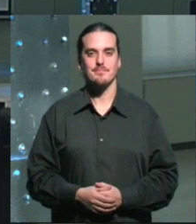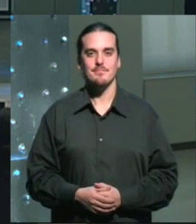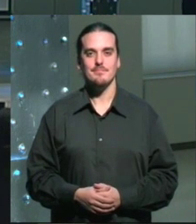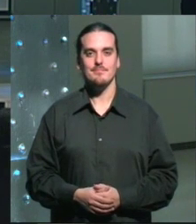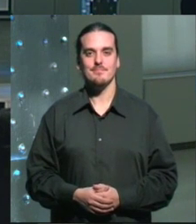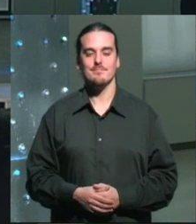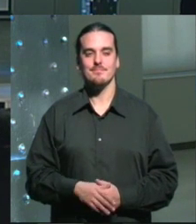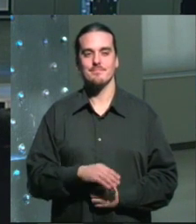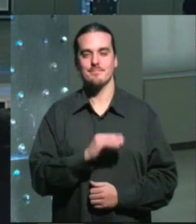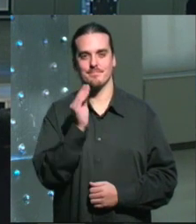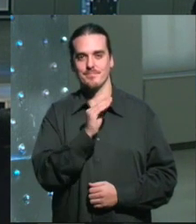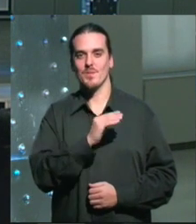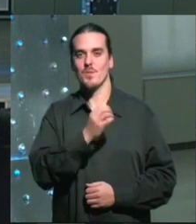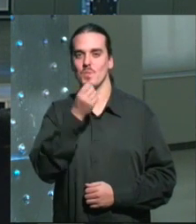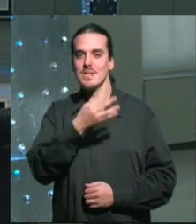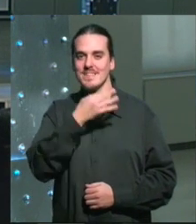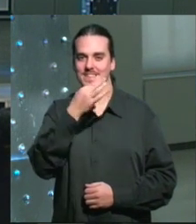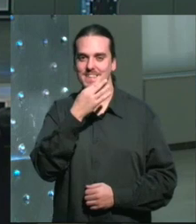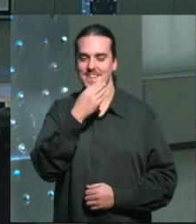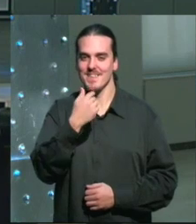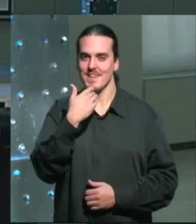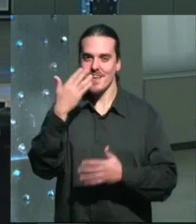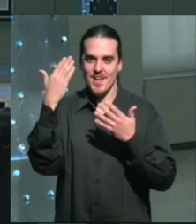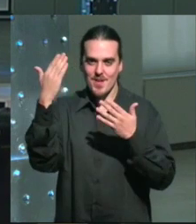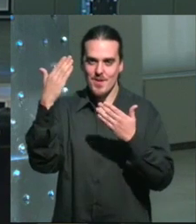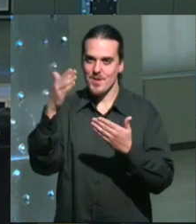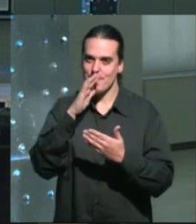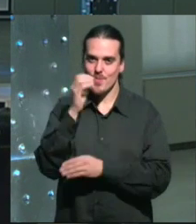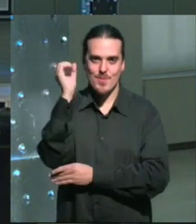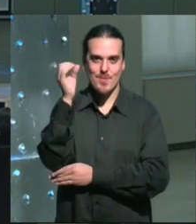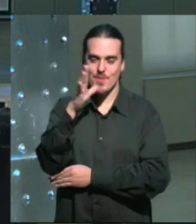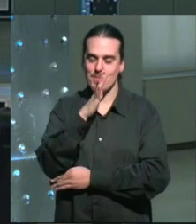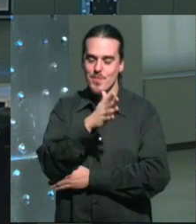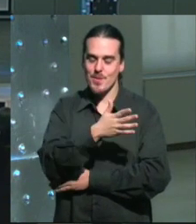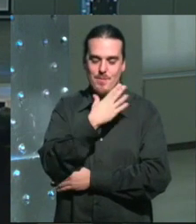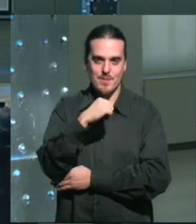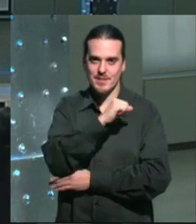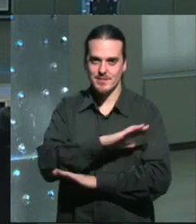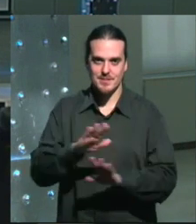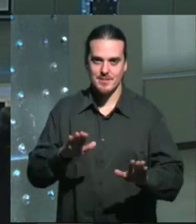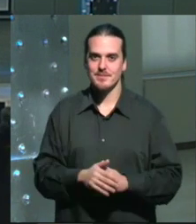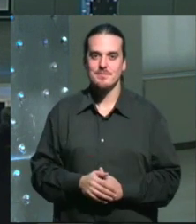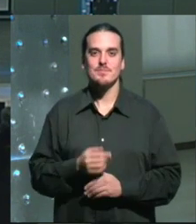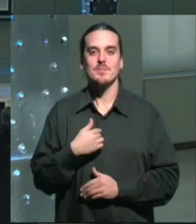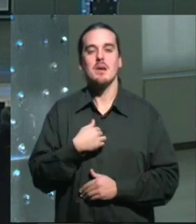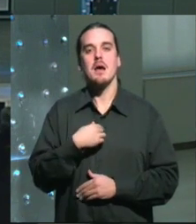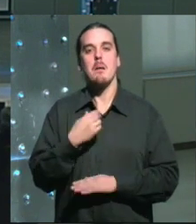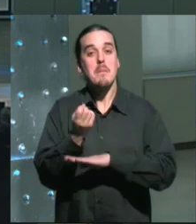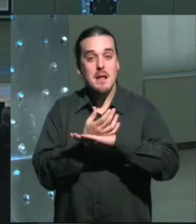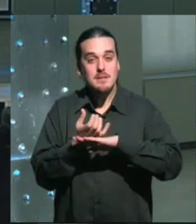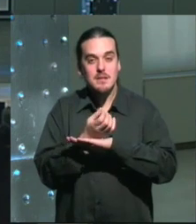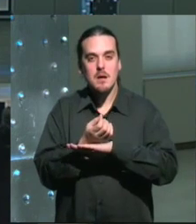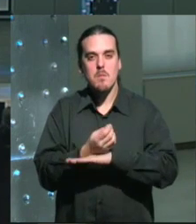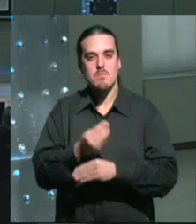Buenas tardes. Enhorabuena por la ponencia, porque me ha parecido fantástica. Aparte de una buena base de datos, ¿qué tres